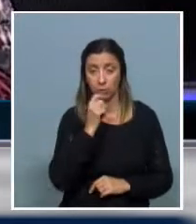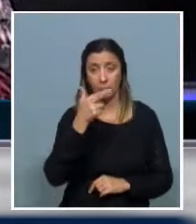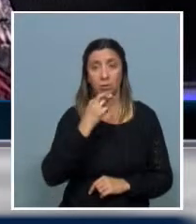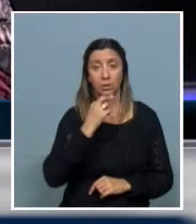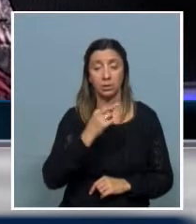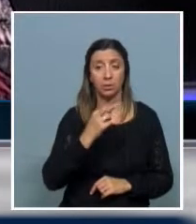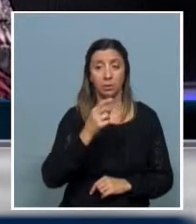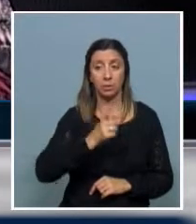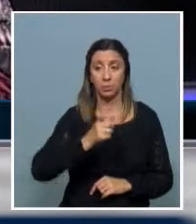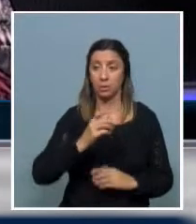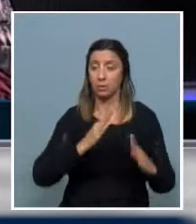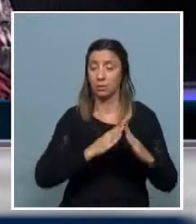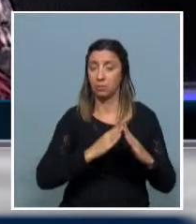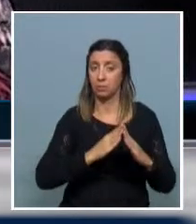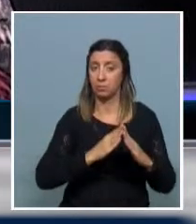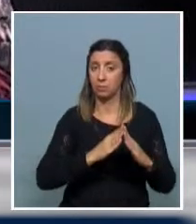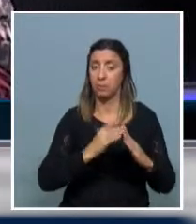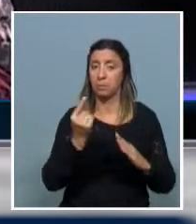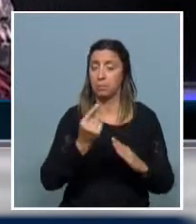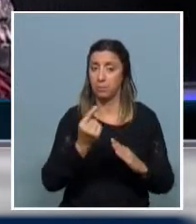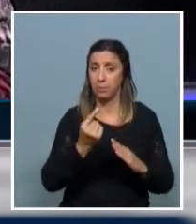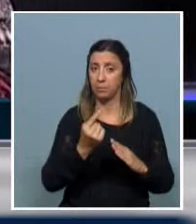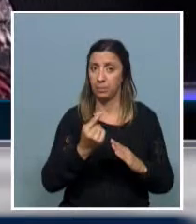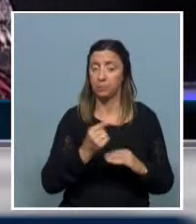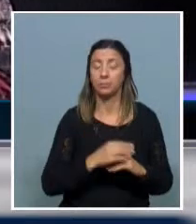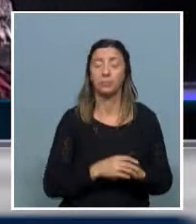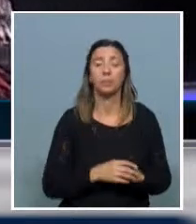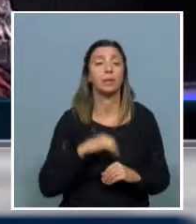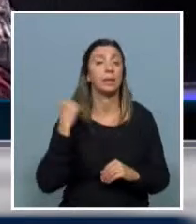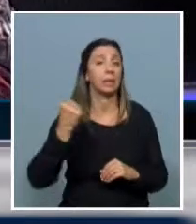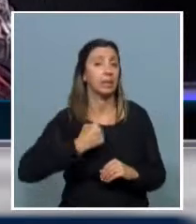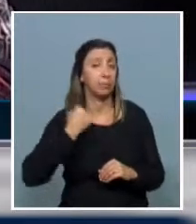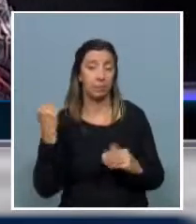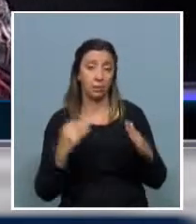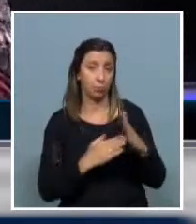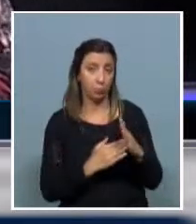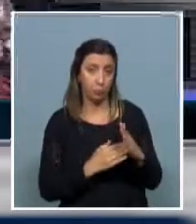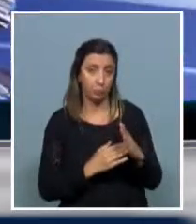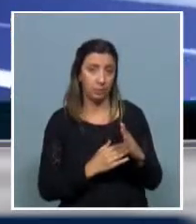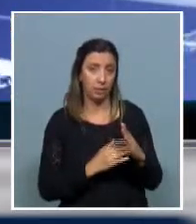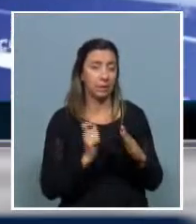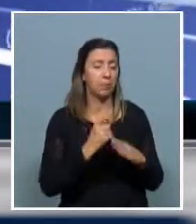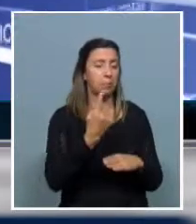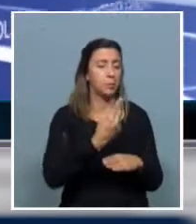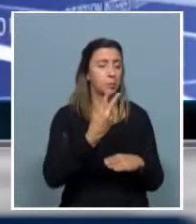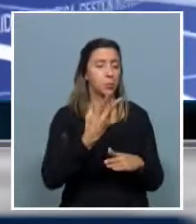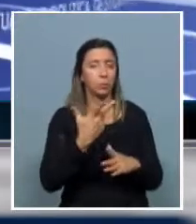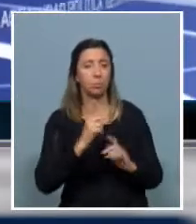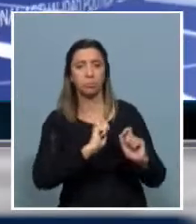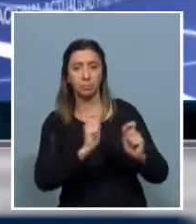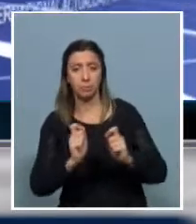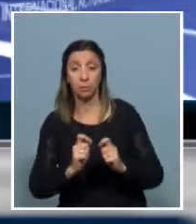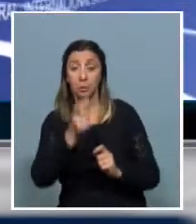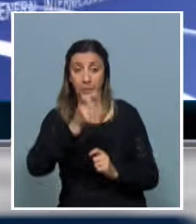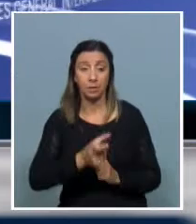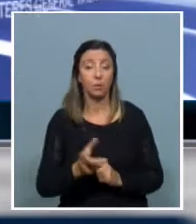19 inscriptos, las prioridades recobran una importancia fundamental. Entonces, un funcionario al que todos los